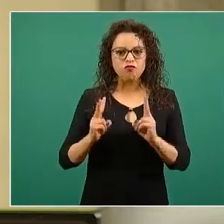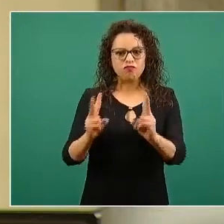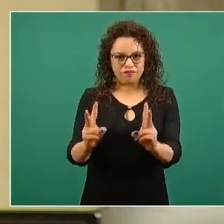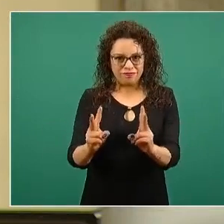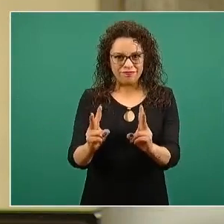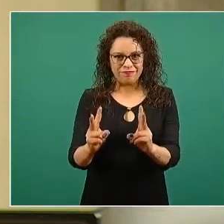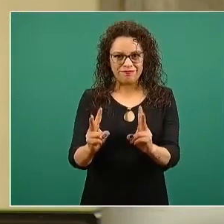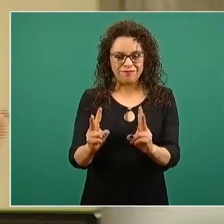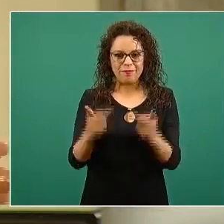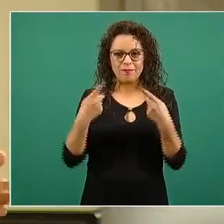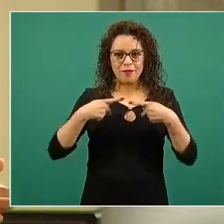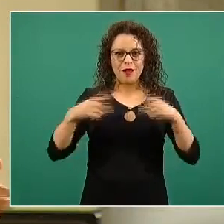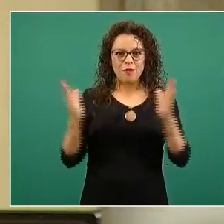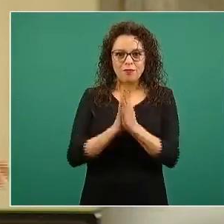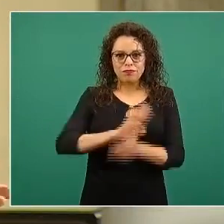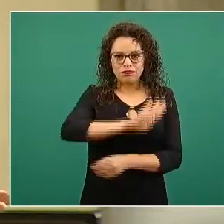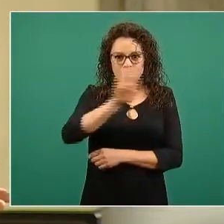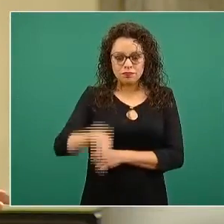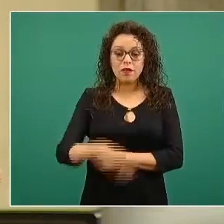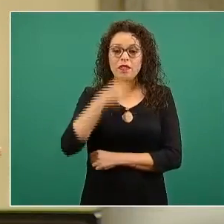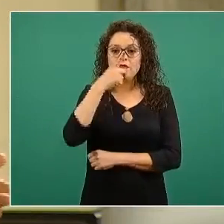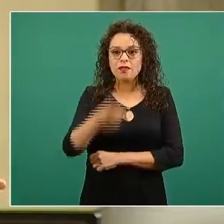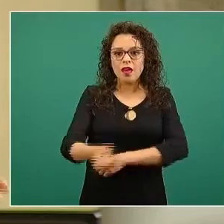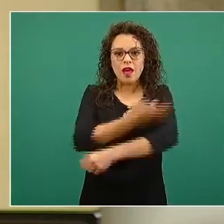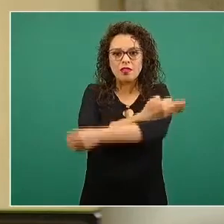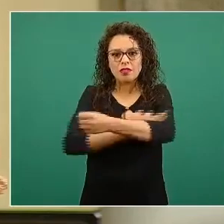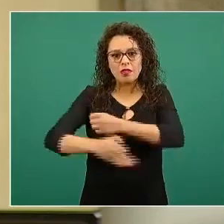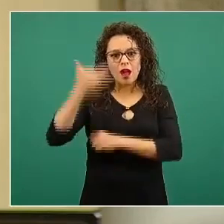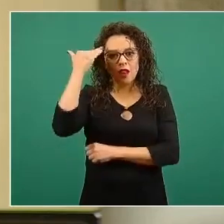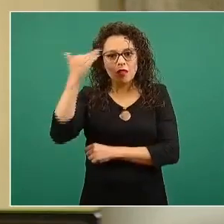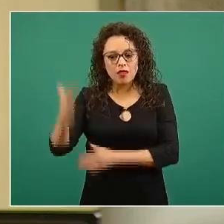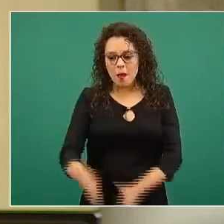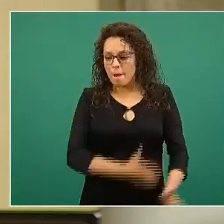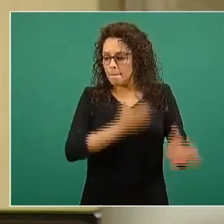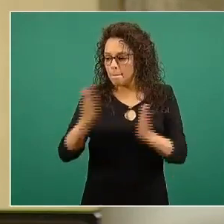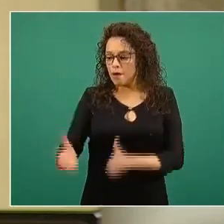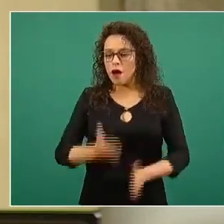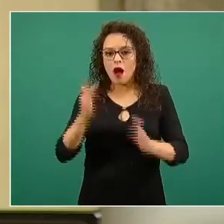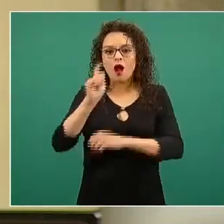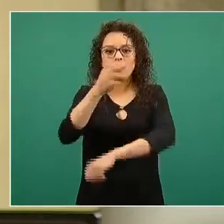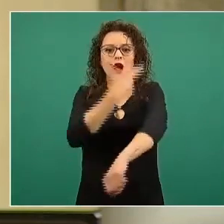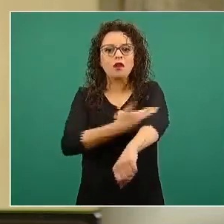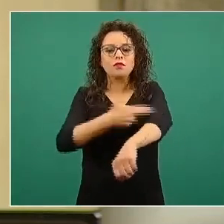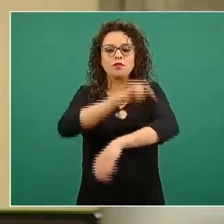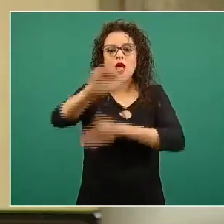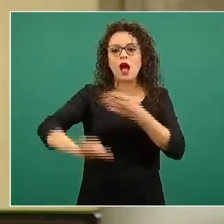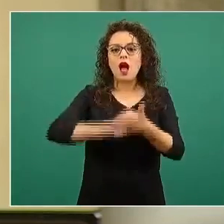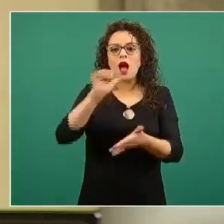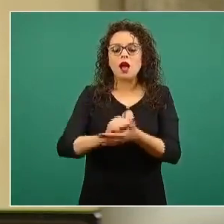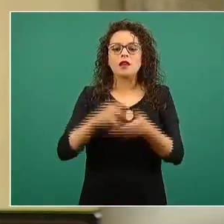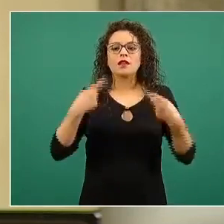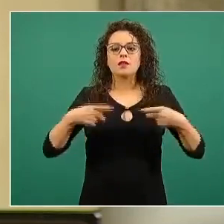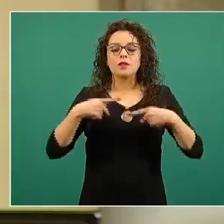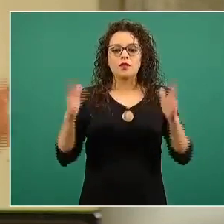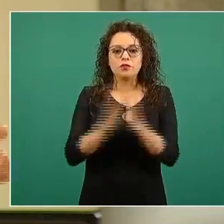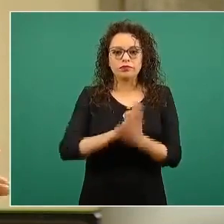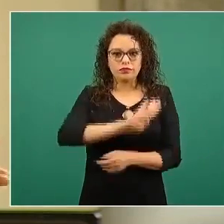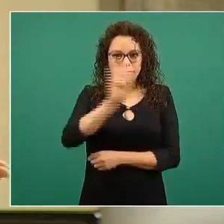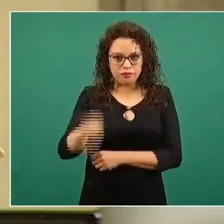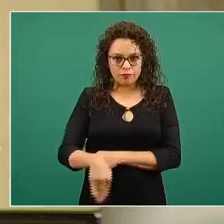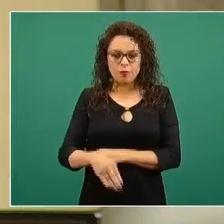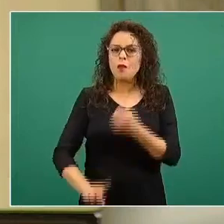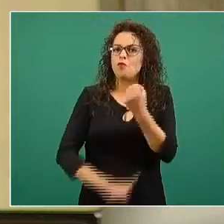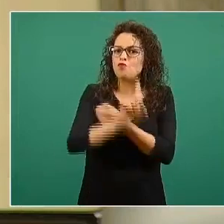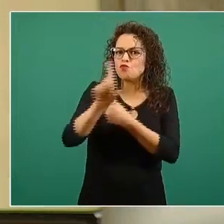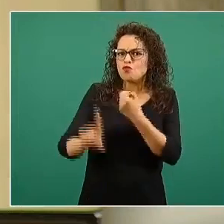que se han estado retrasando la entrega en este caso, de las actas de defunción, lo que a ellos les ha ocasionado muchos problemas. ¿En qué sentido? Primero,